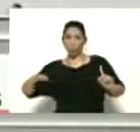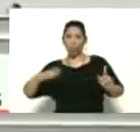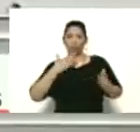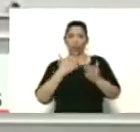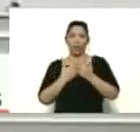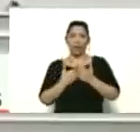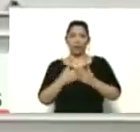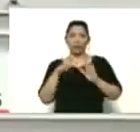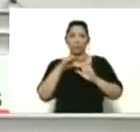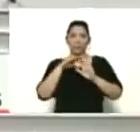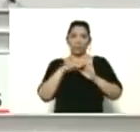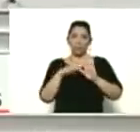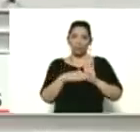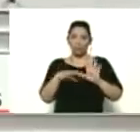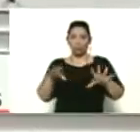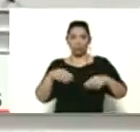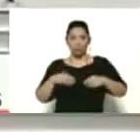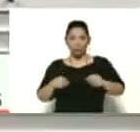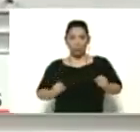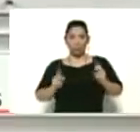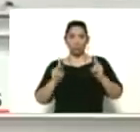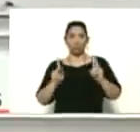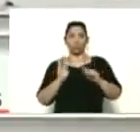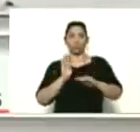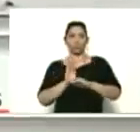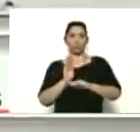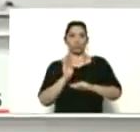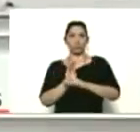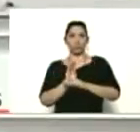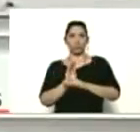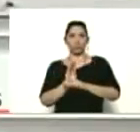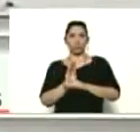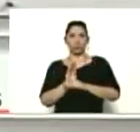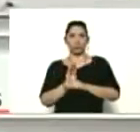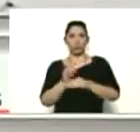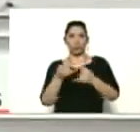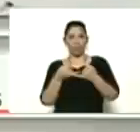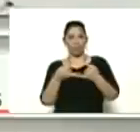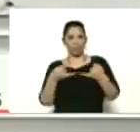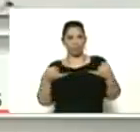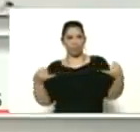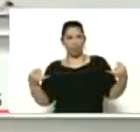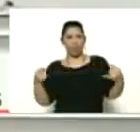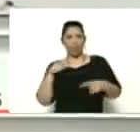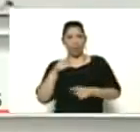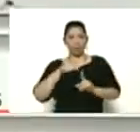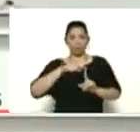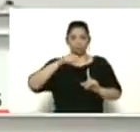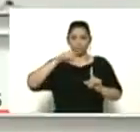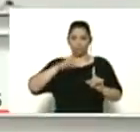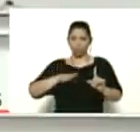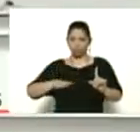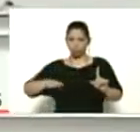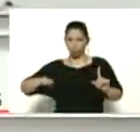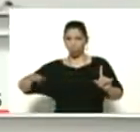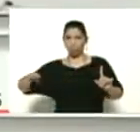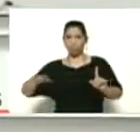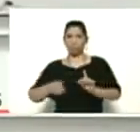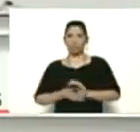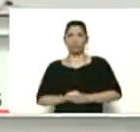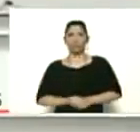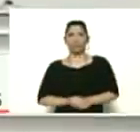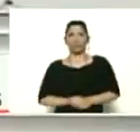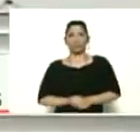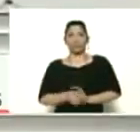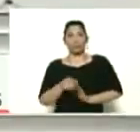tomaron oportunamente, ha preservado su condición lineal, es una curva aplanada.